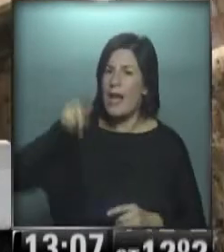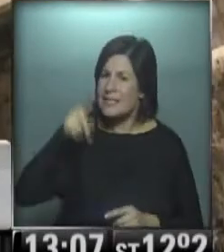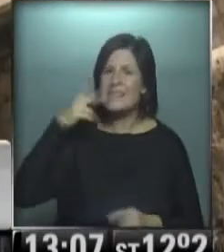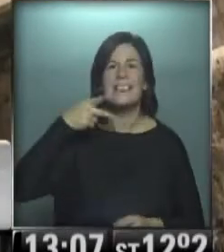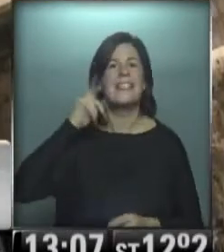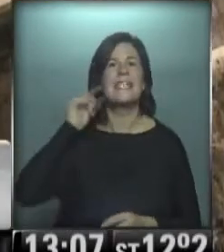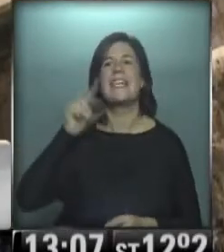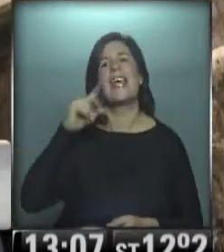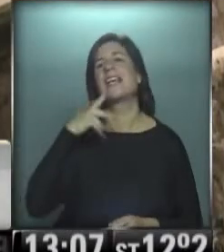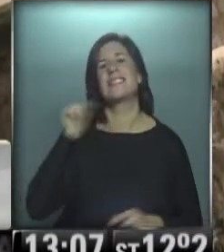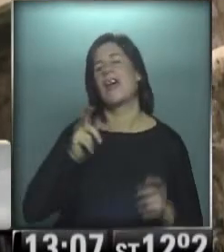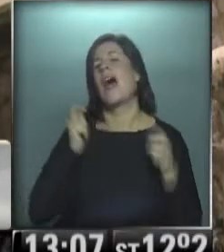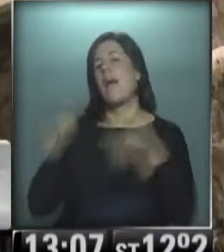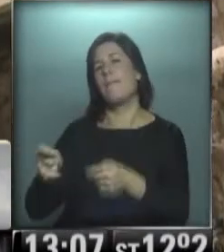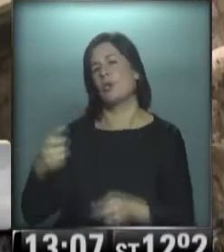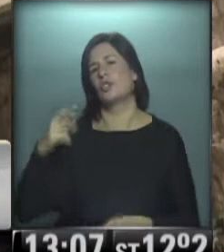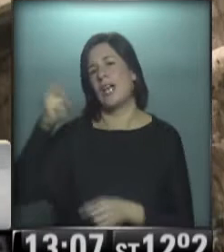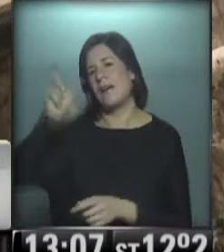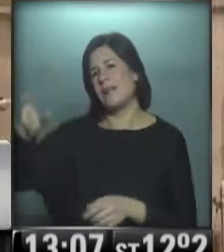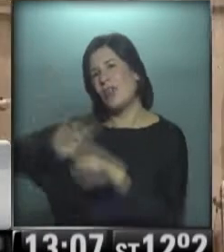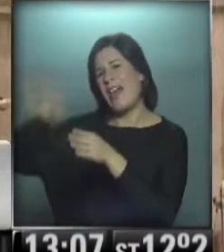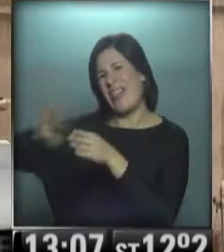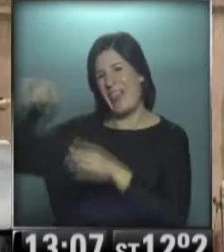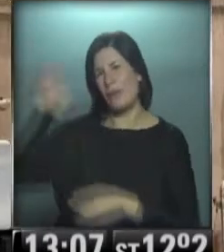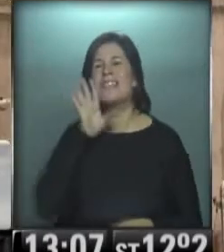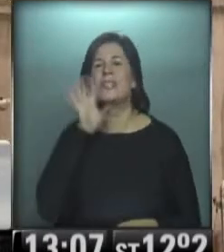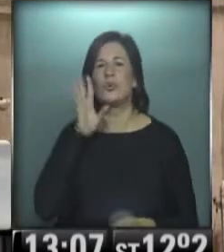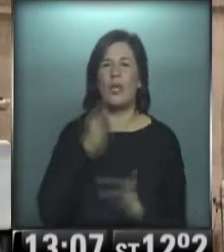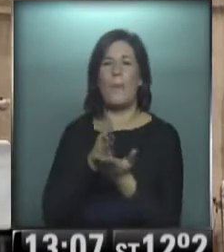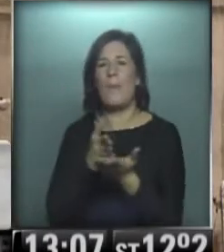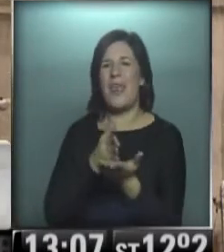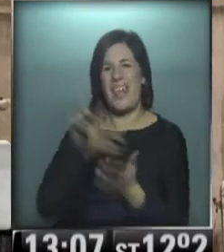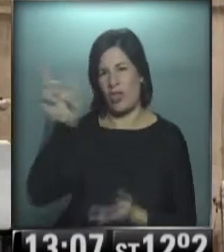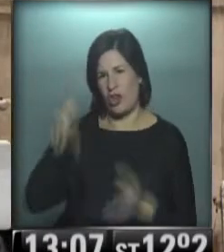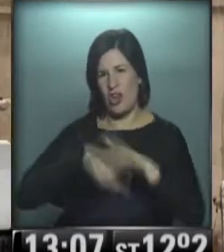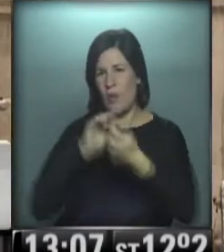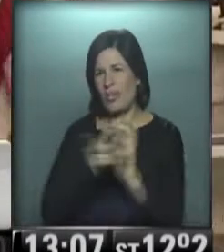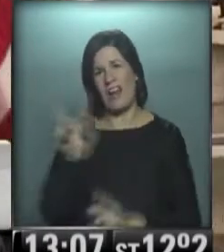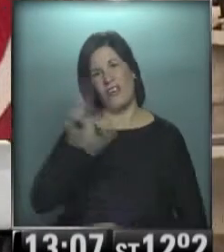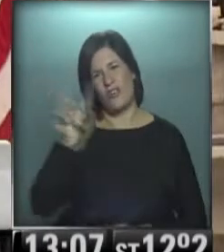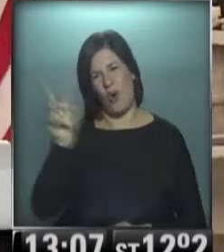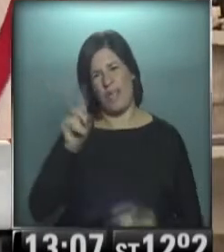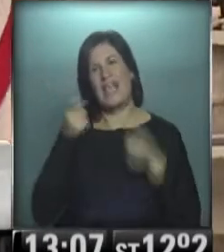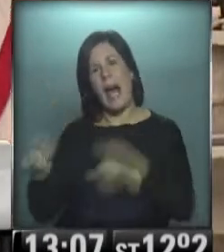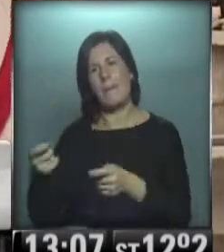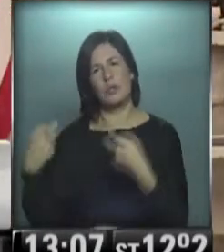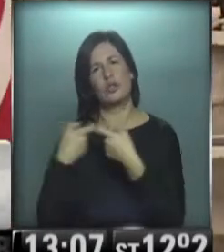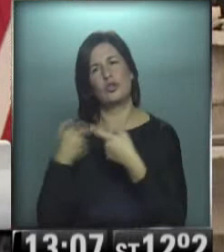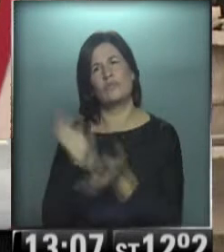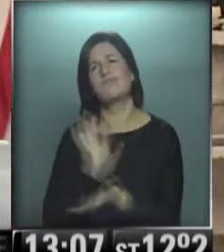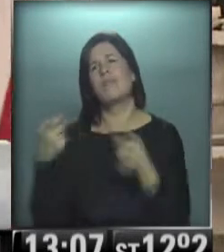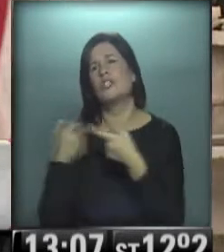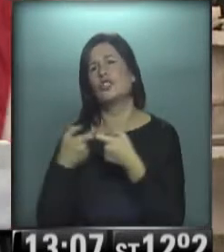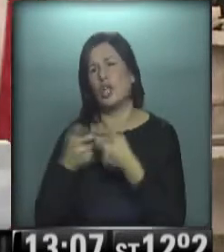Grieza está completamente del lado de los buitres, que no es neutral de ninguna manera. Así es, inclusive señaló que el juez no estaba